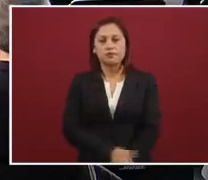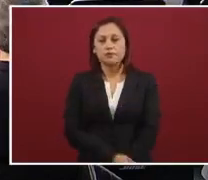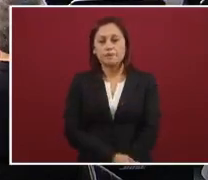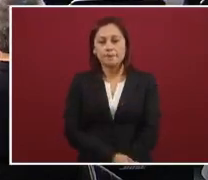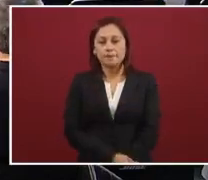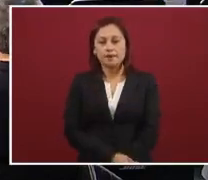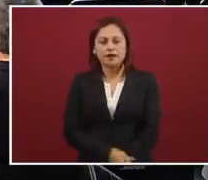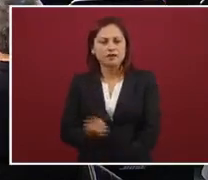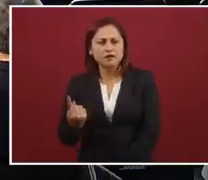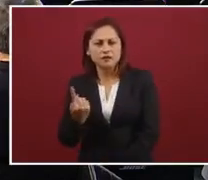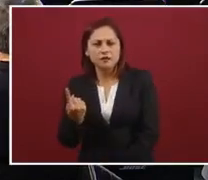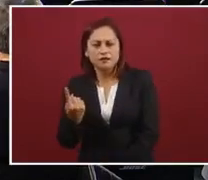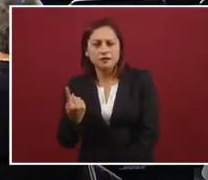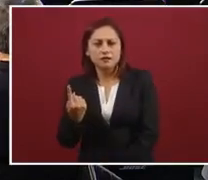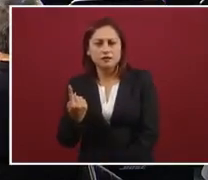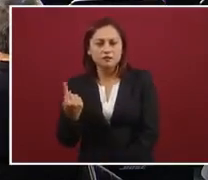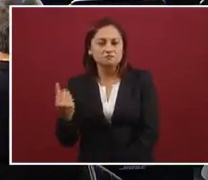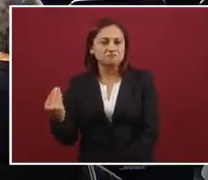¿Mande?